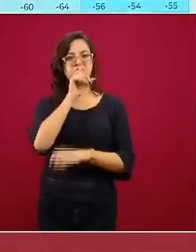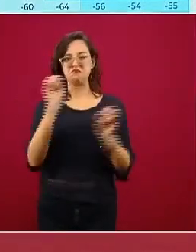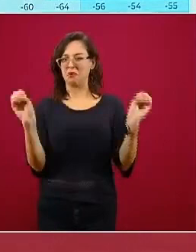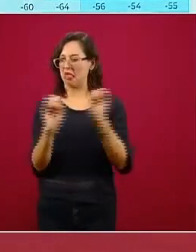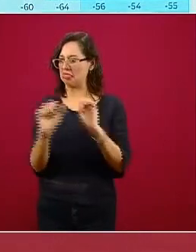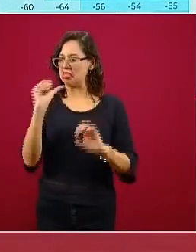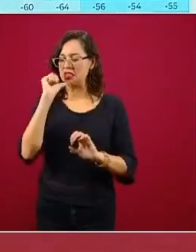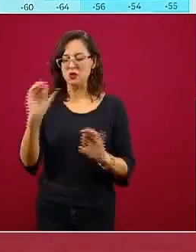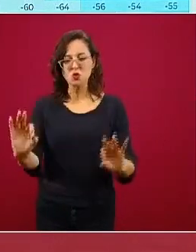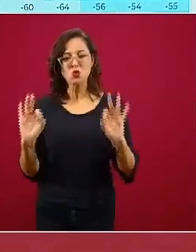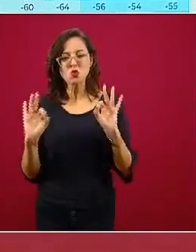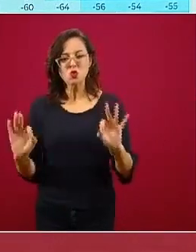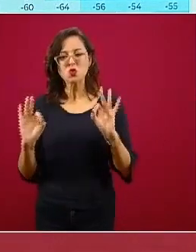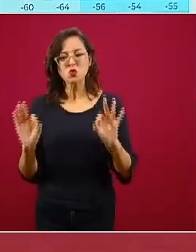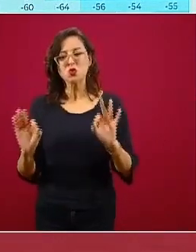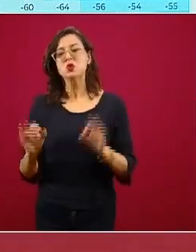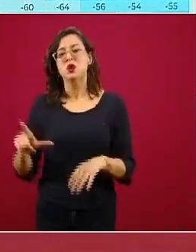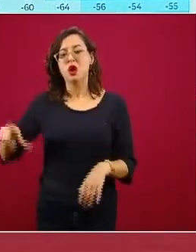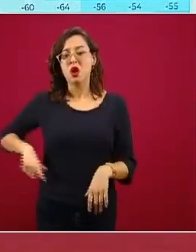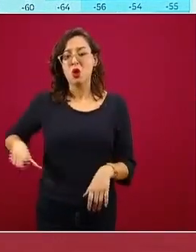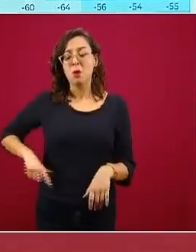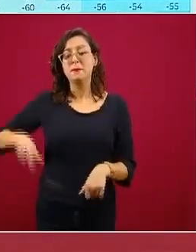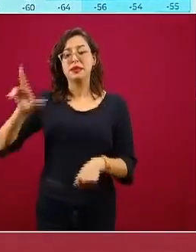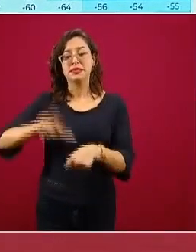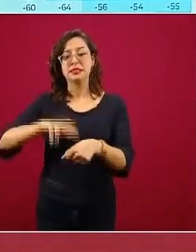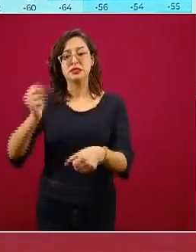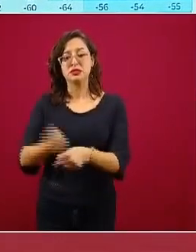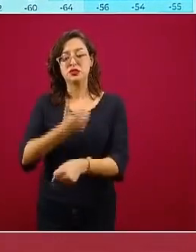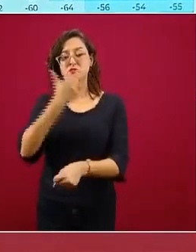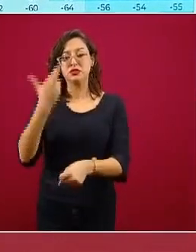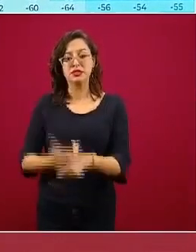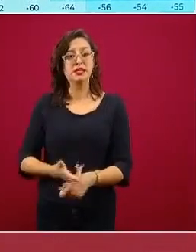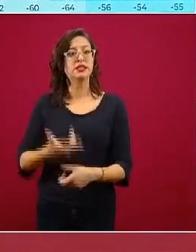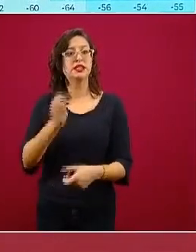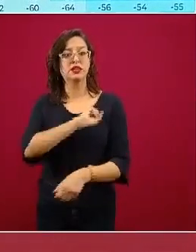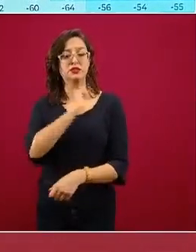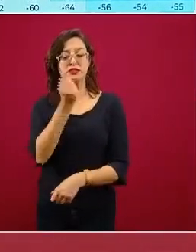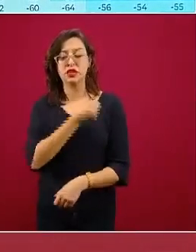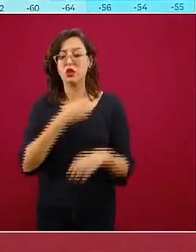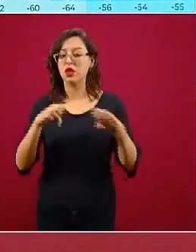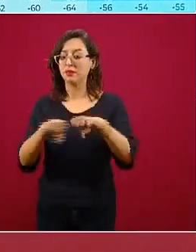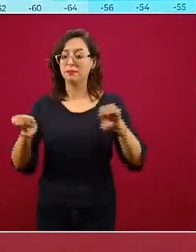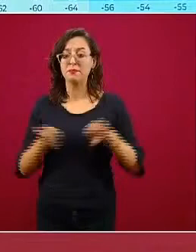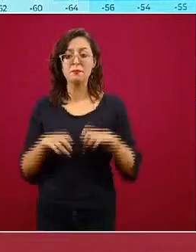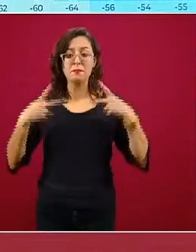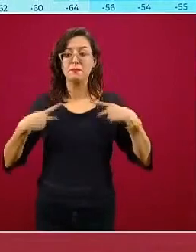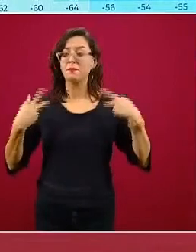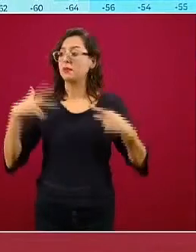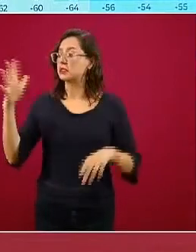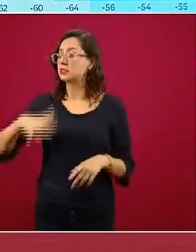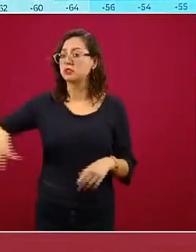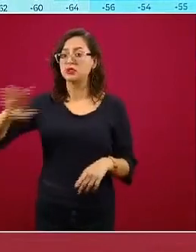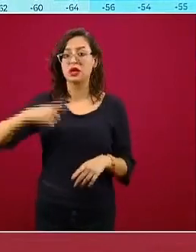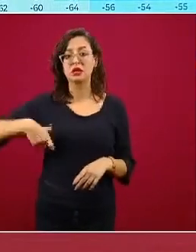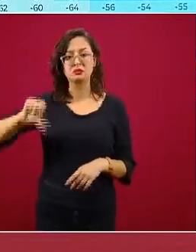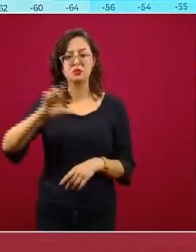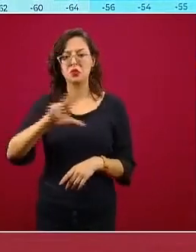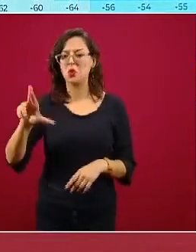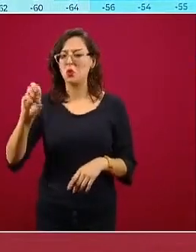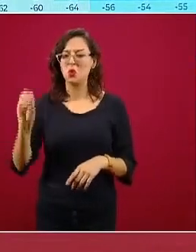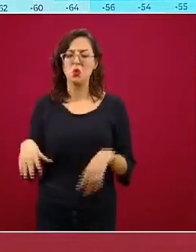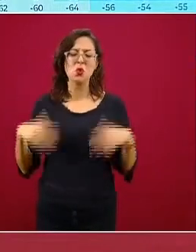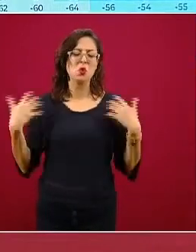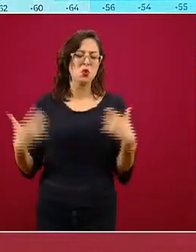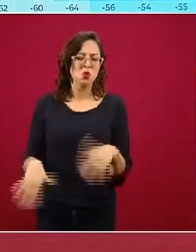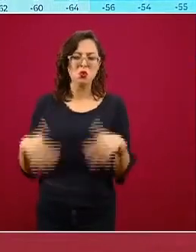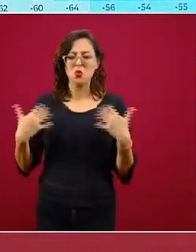decirlo, el gobernador de Quintana Roo, su secretaria de Salud, su equipo, la población quintanarroense tuvo una